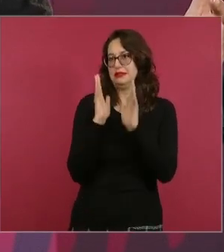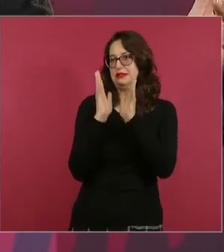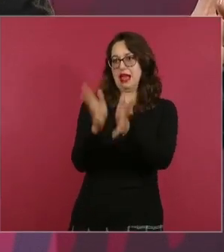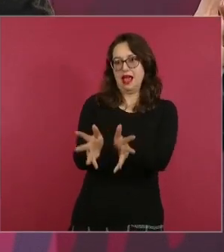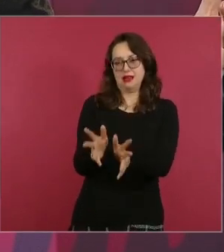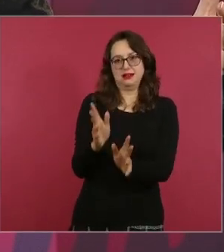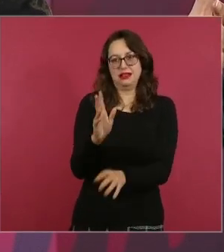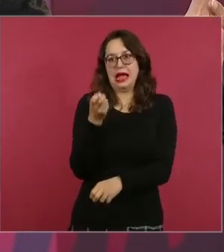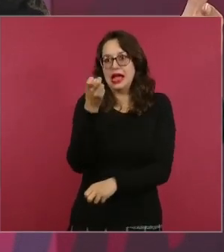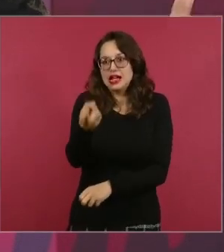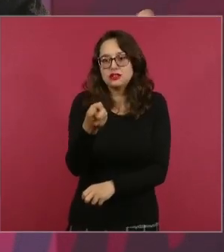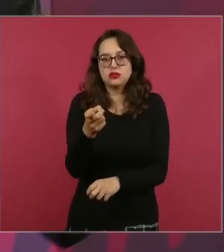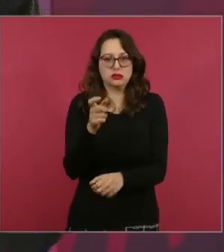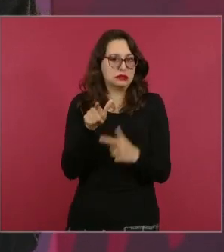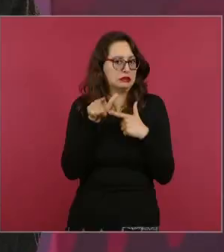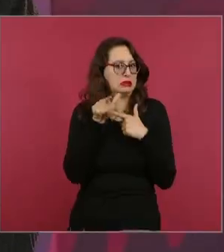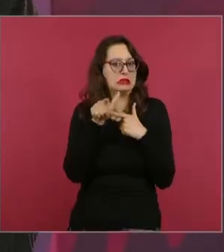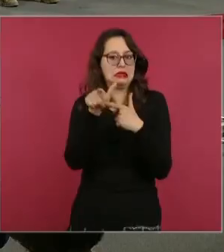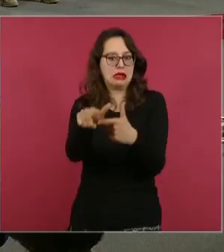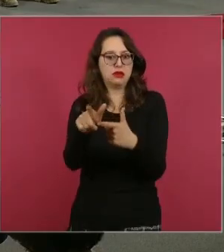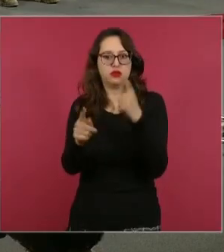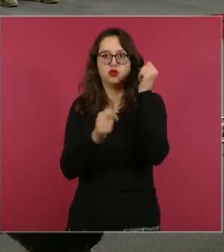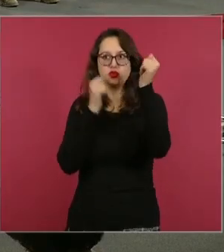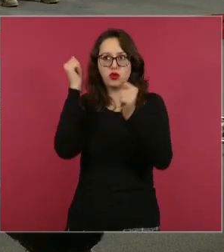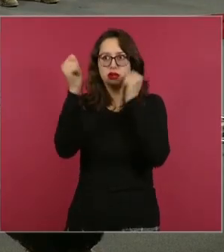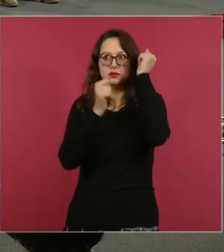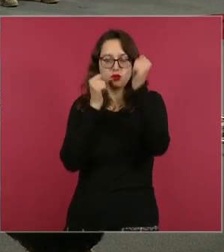ahí sí